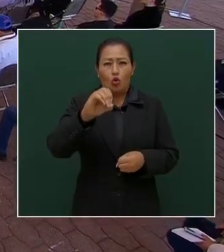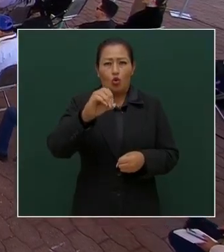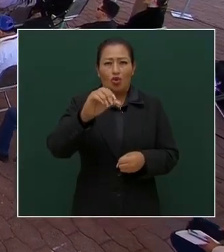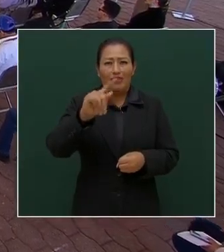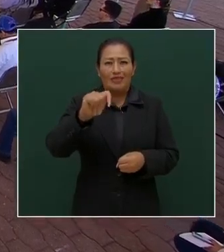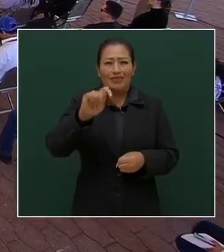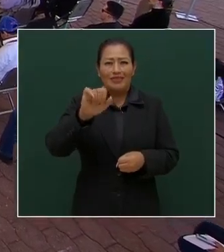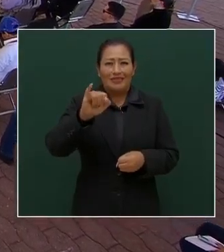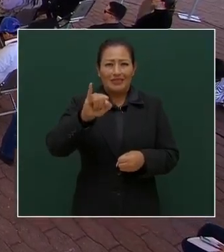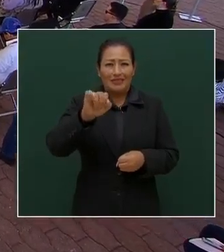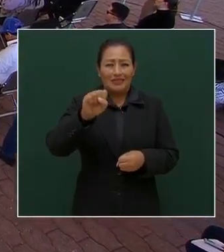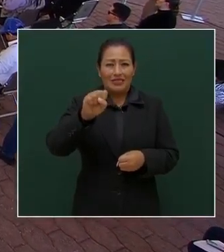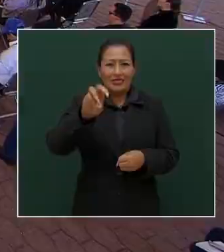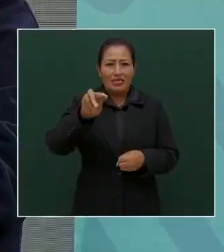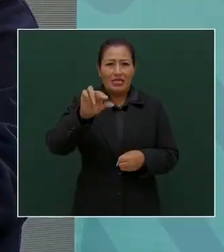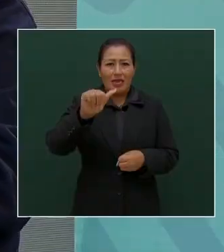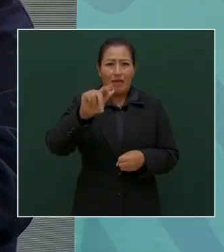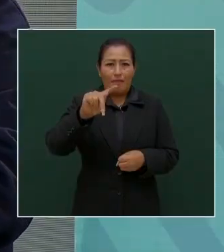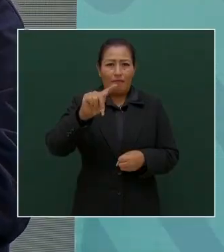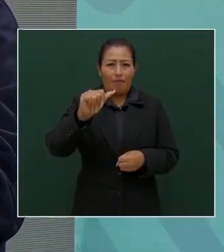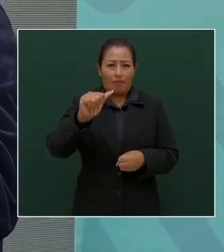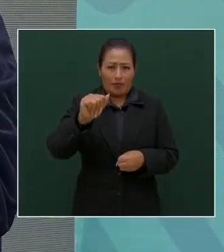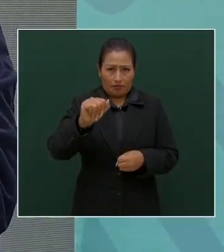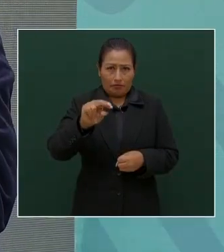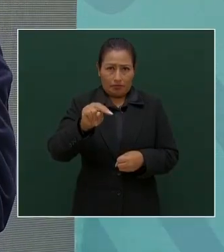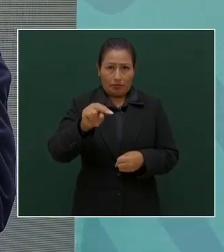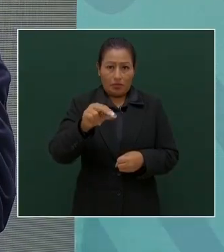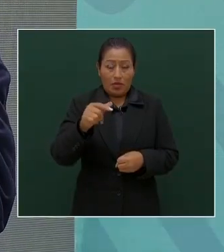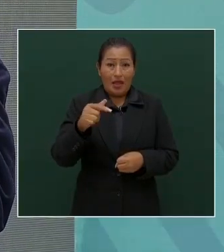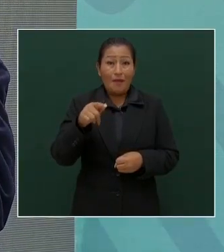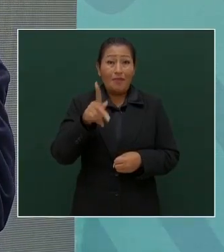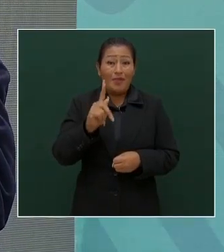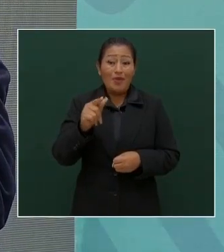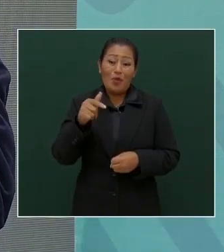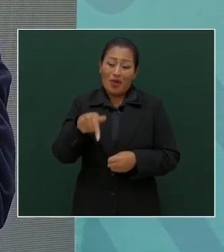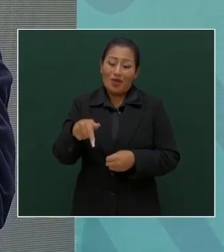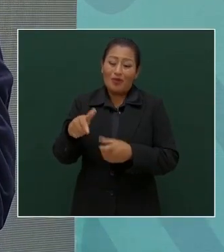porque es un grupo contrario a nosotros,